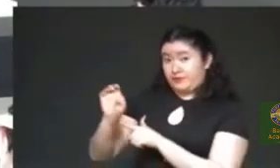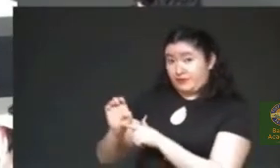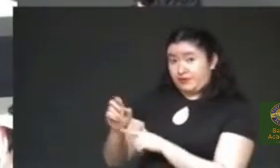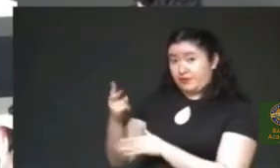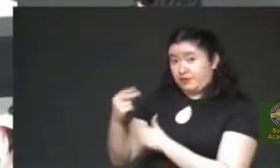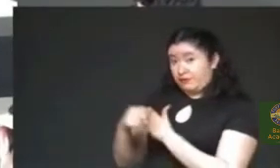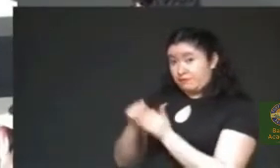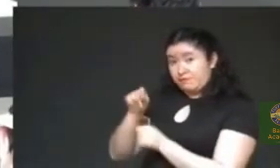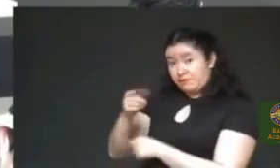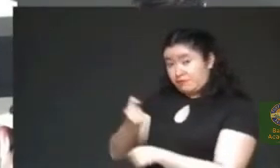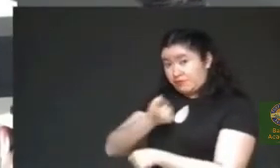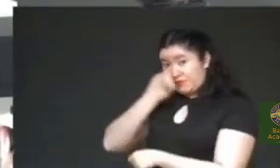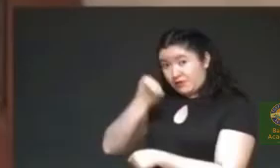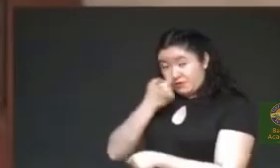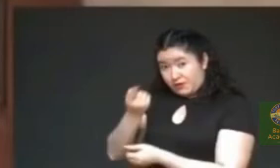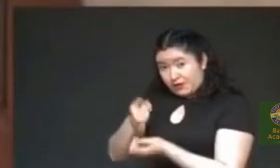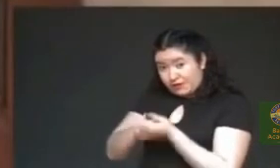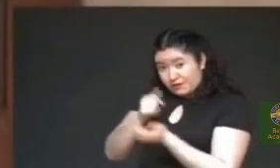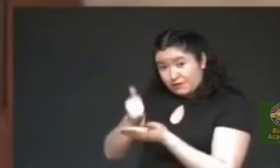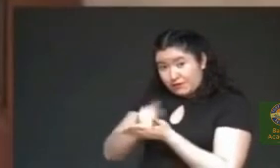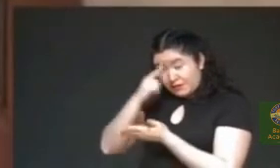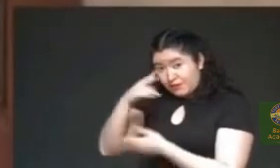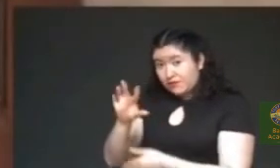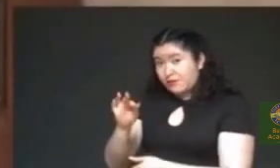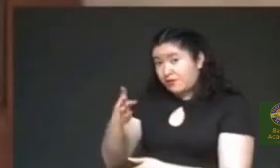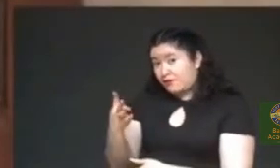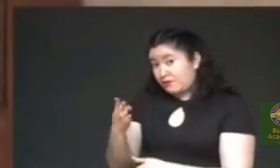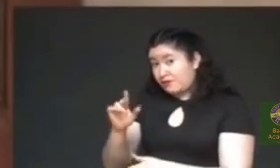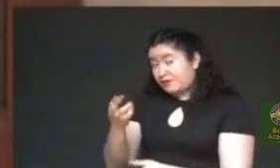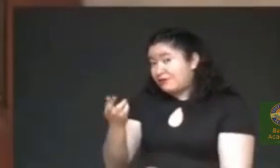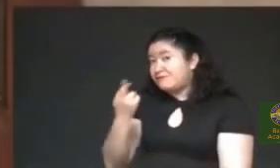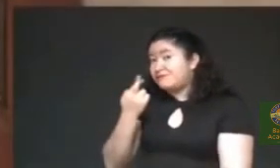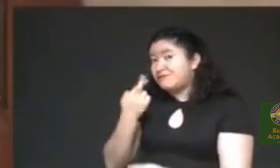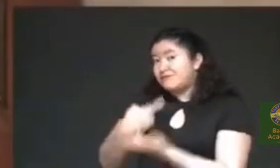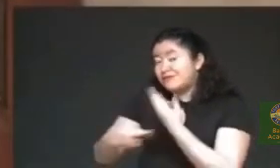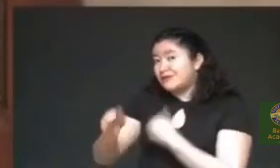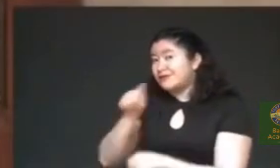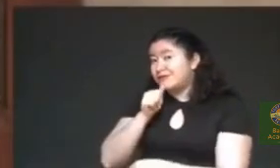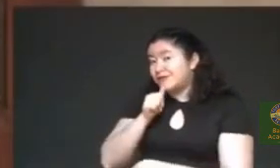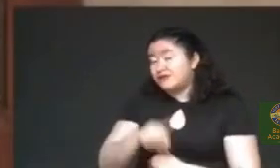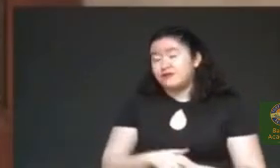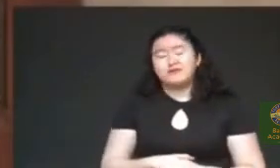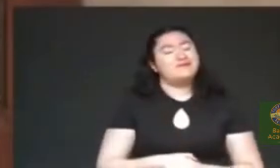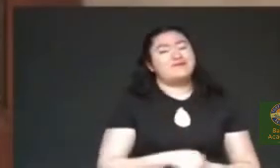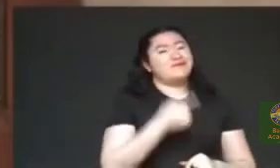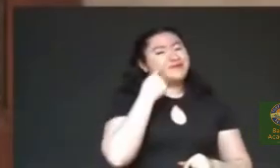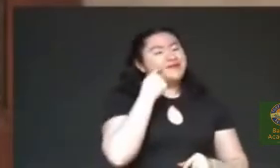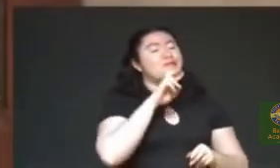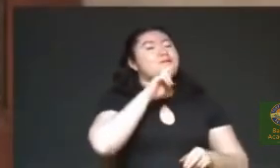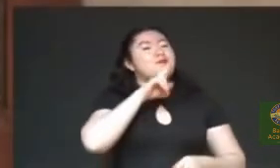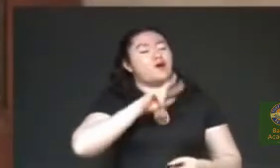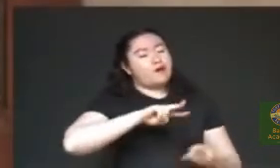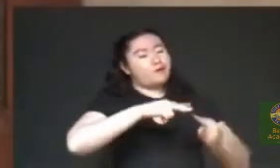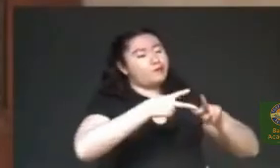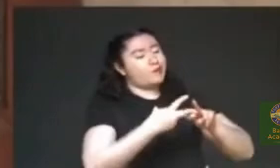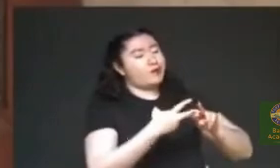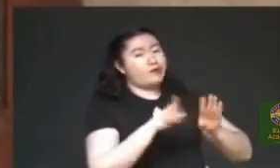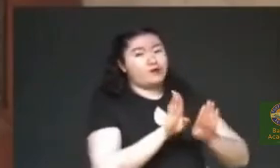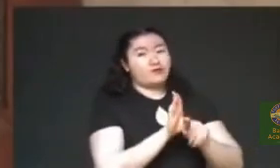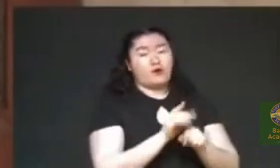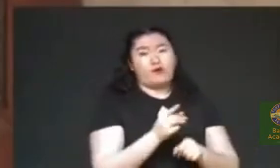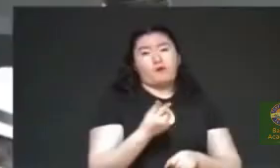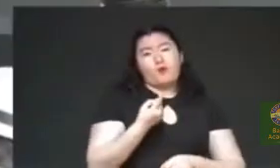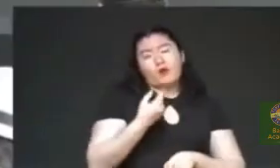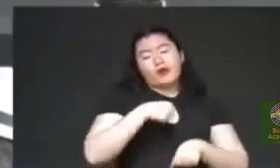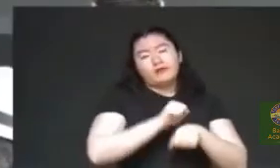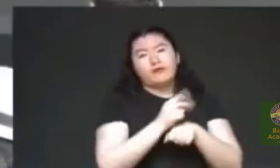estar en condiciones para regresar. Más bien yo lo pondría de esta manera, estarán en condiciones en una semana, en 2 o en 3 semanas antes de que termine el año. O